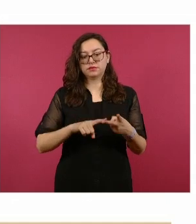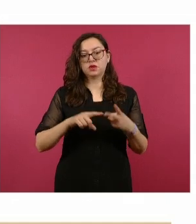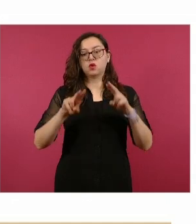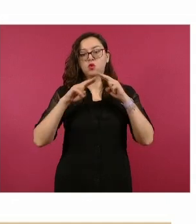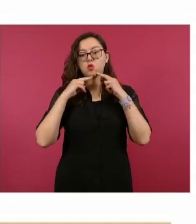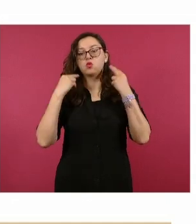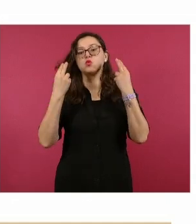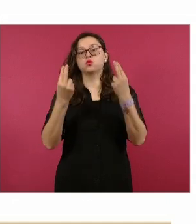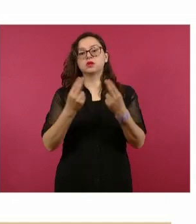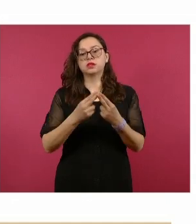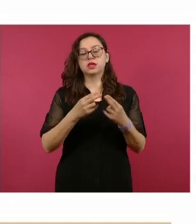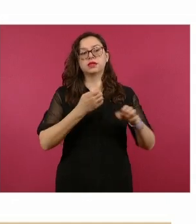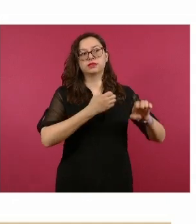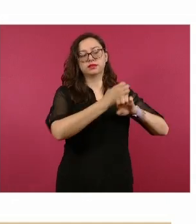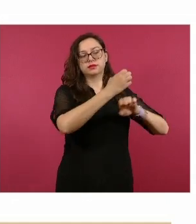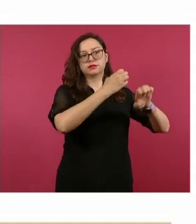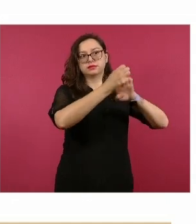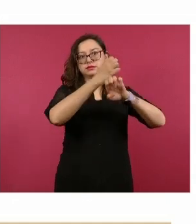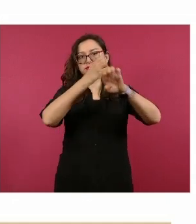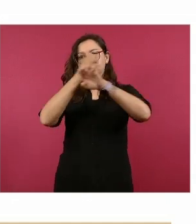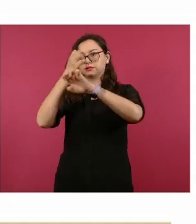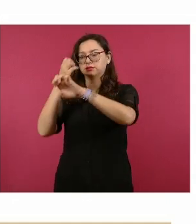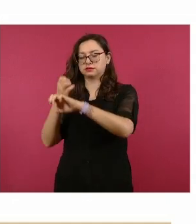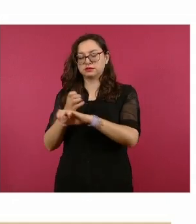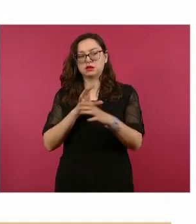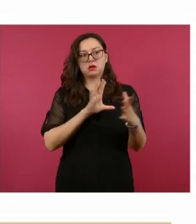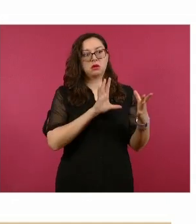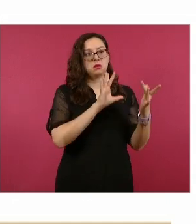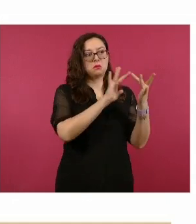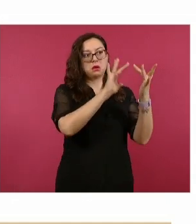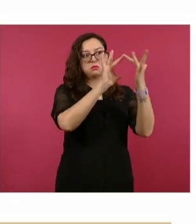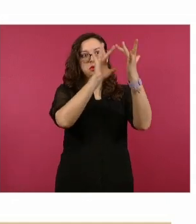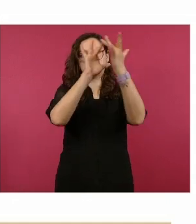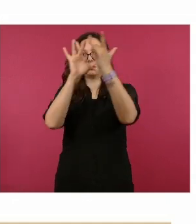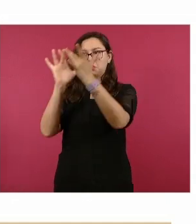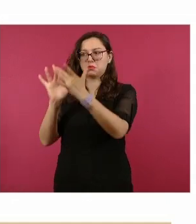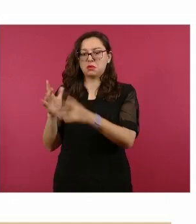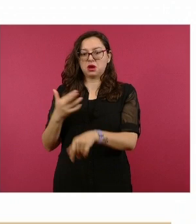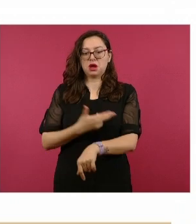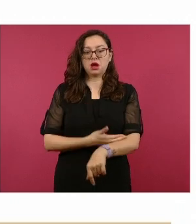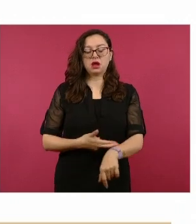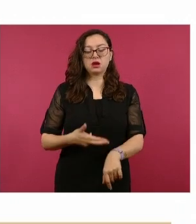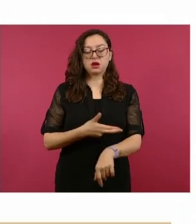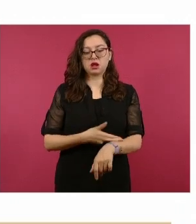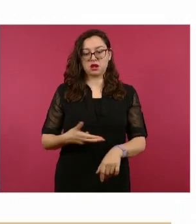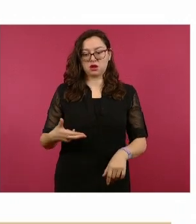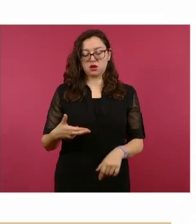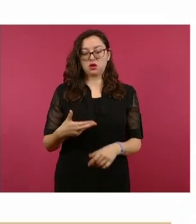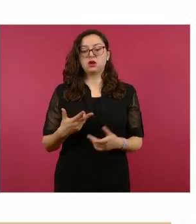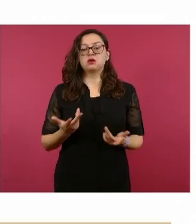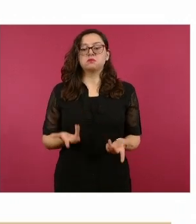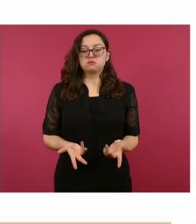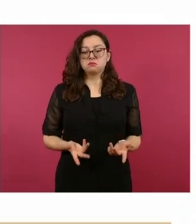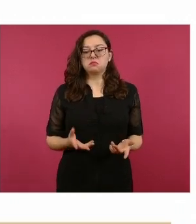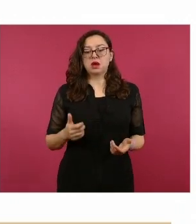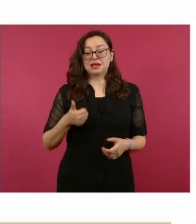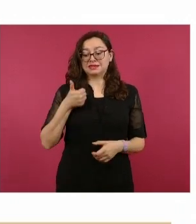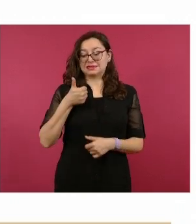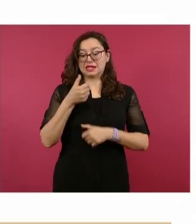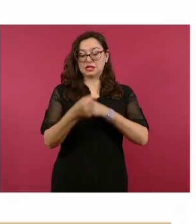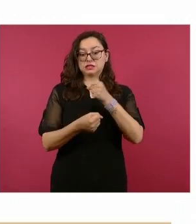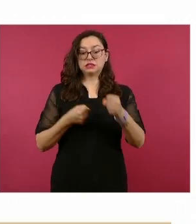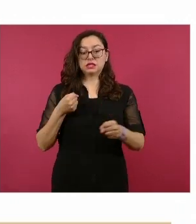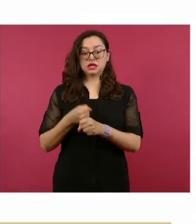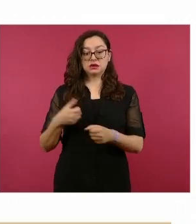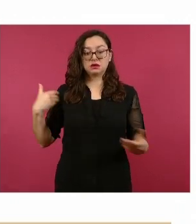unidades antisecuestros de las fiscalías de los estados. se tienen desde el inicio de la